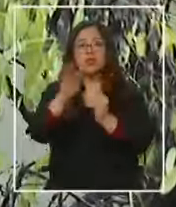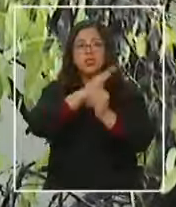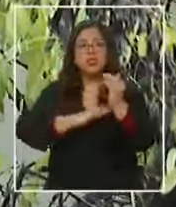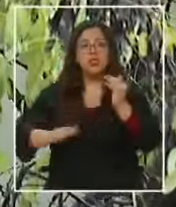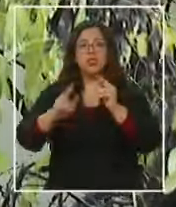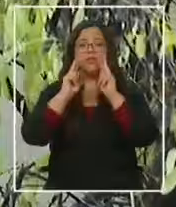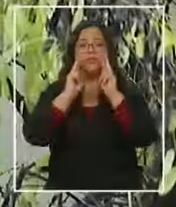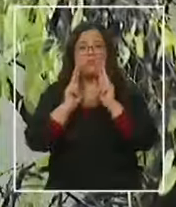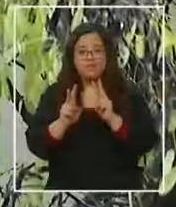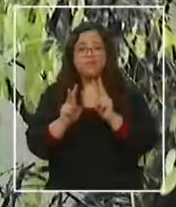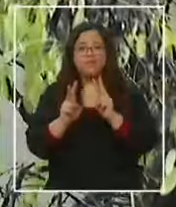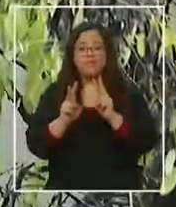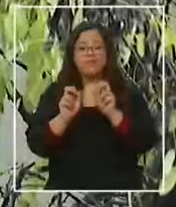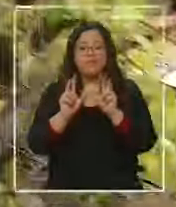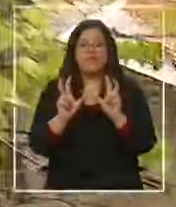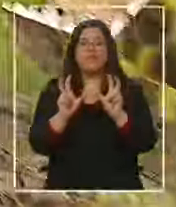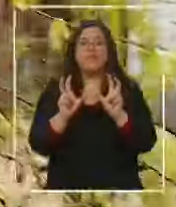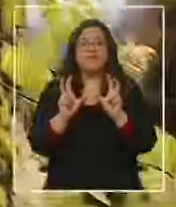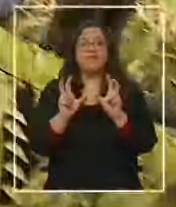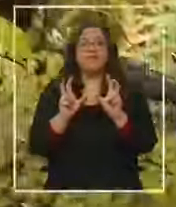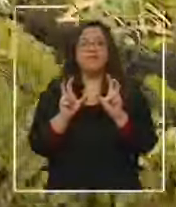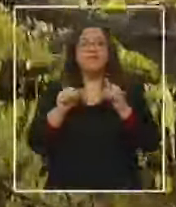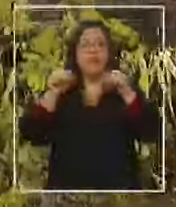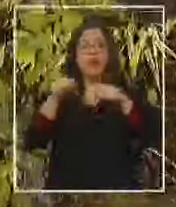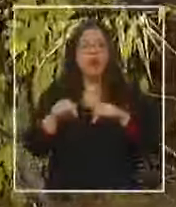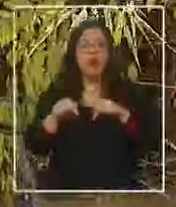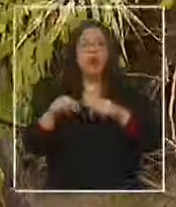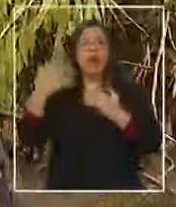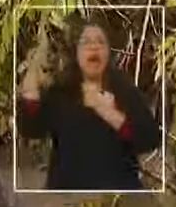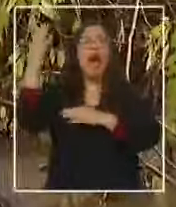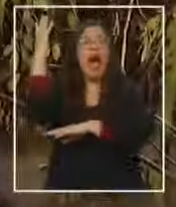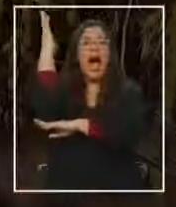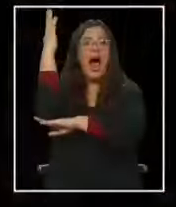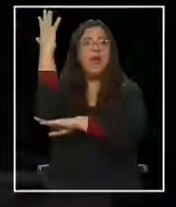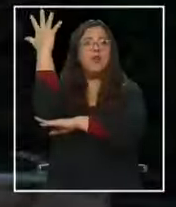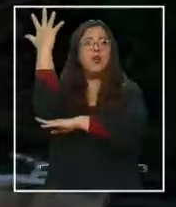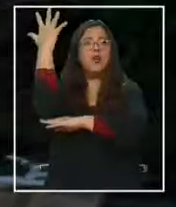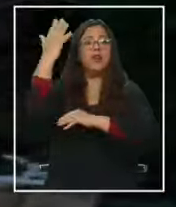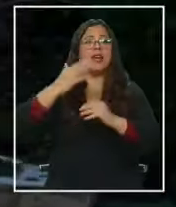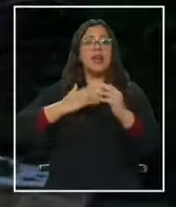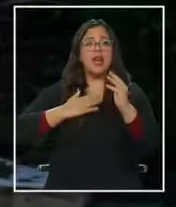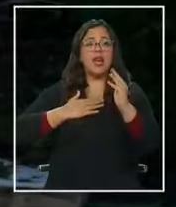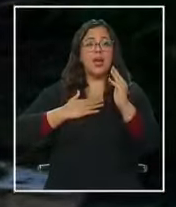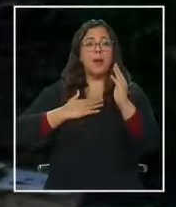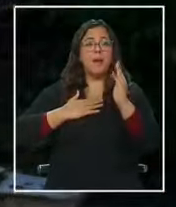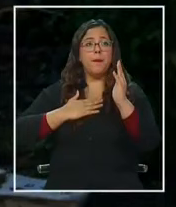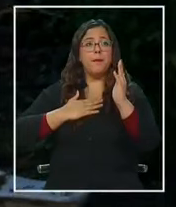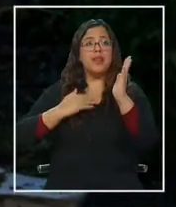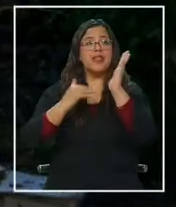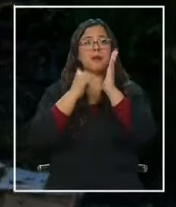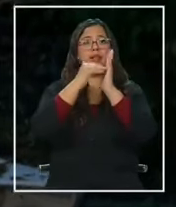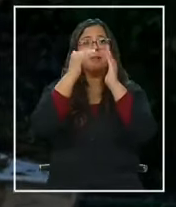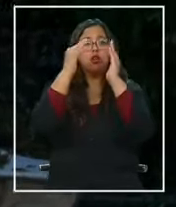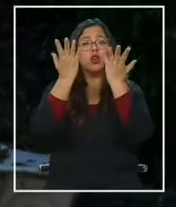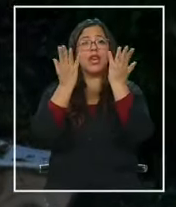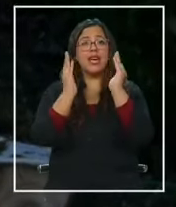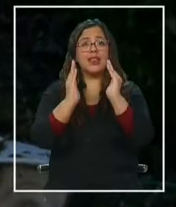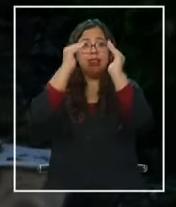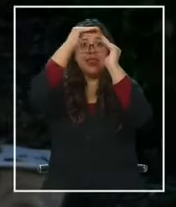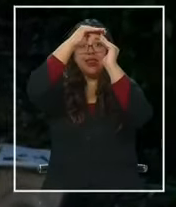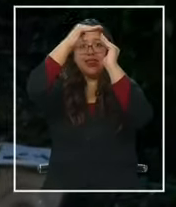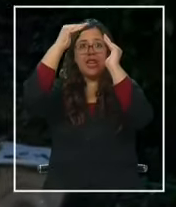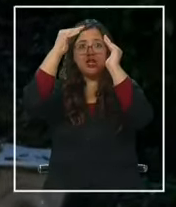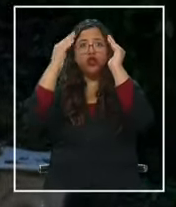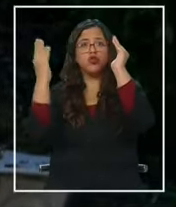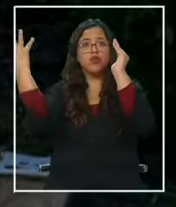en constante estado de alerta. En estos momentos el árbol está apoyado en mi departamento, en el techo de mi departamento. El temor más grande de